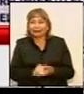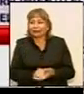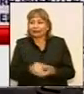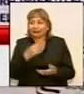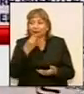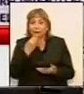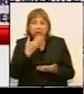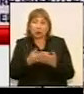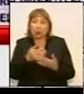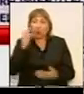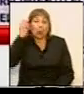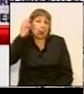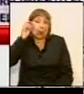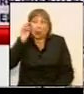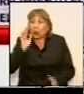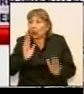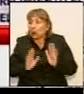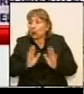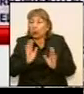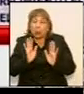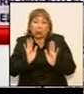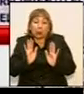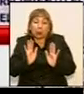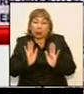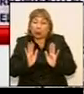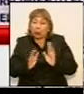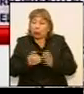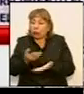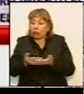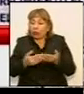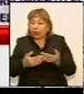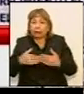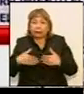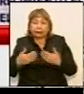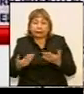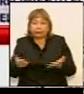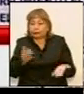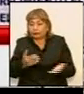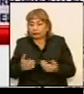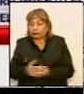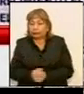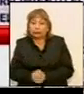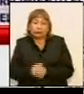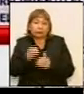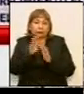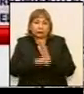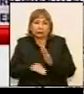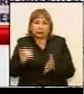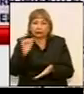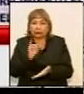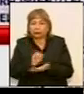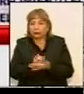algún político, de repente esto se acerca un poco más a lo que podría caer dentro de su área de interés.